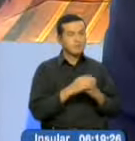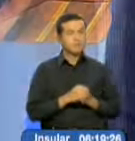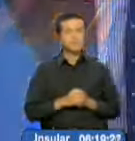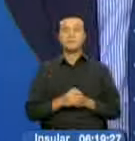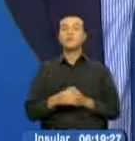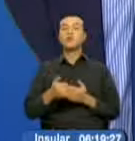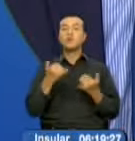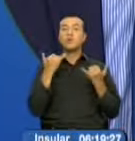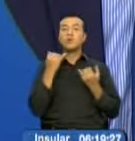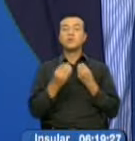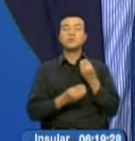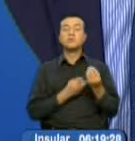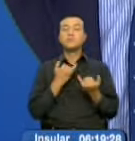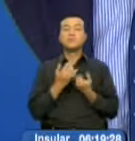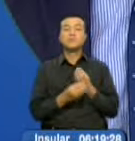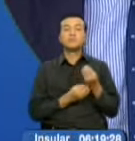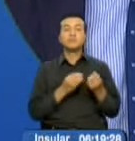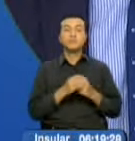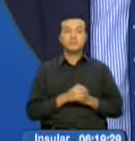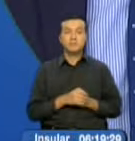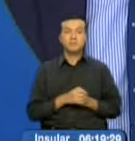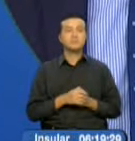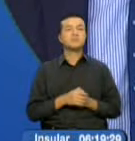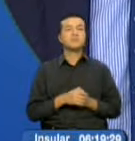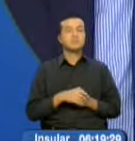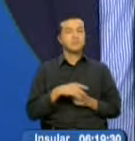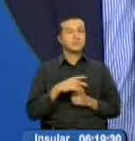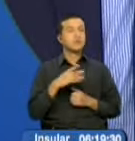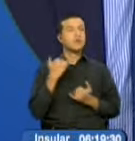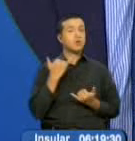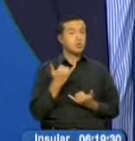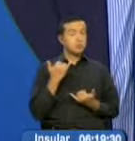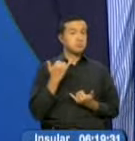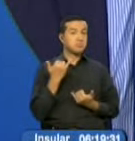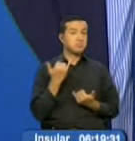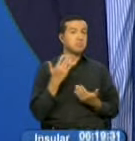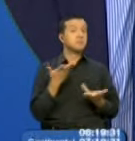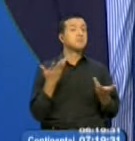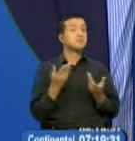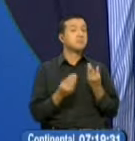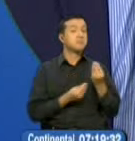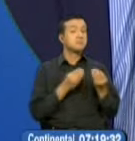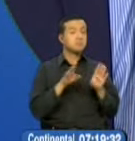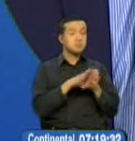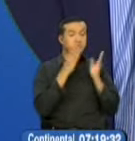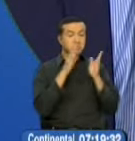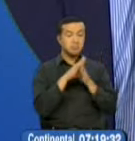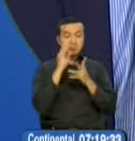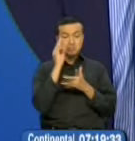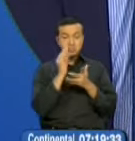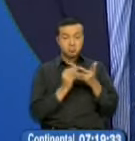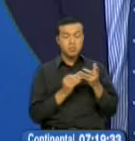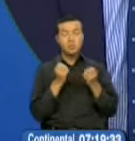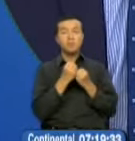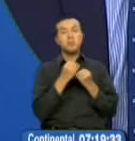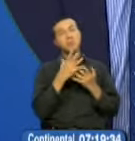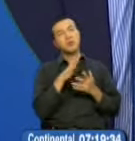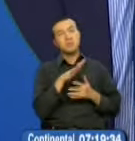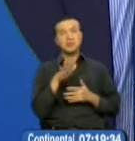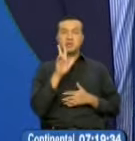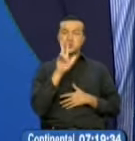el día de hoy es el famoso día donde se van a abrir las urnas para contar más o